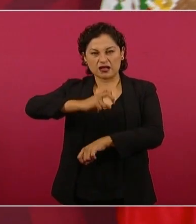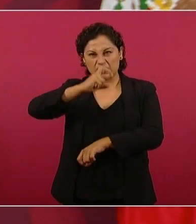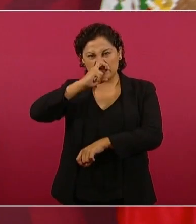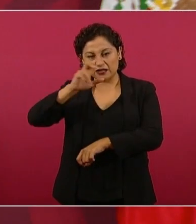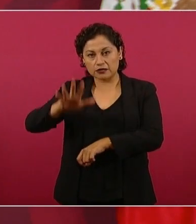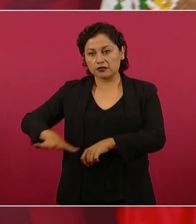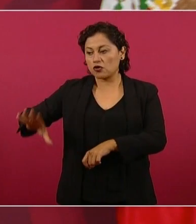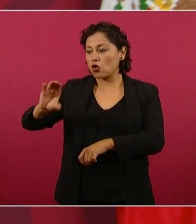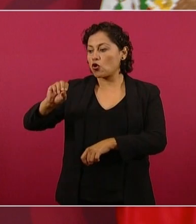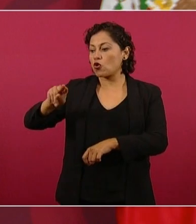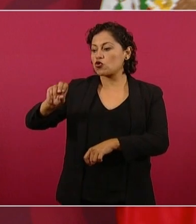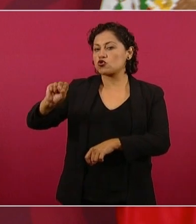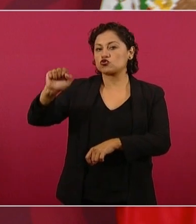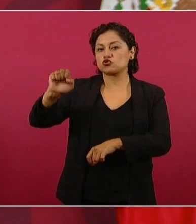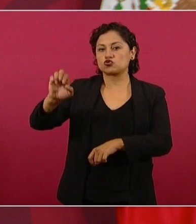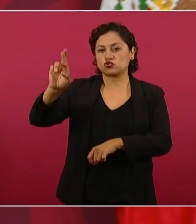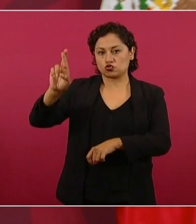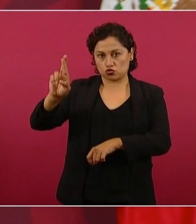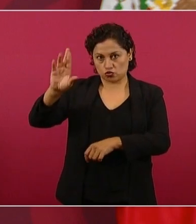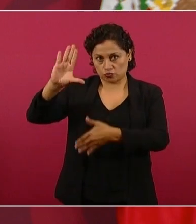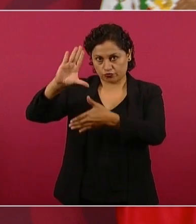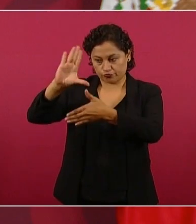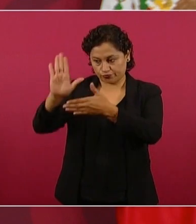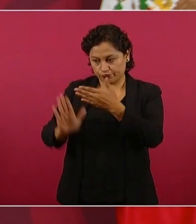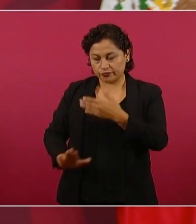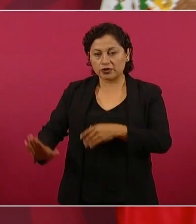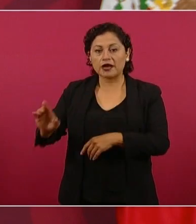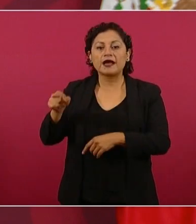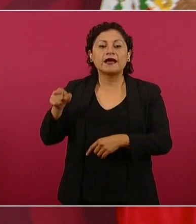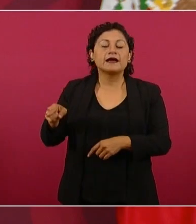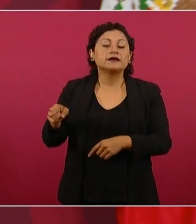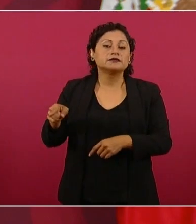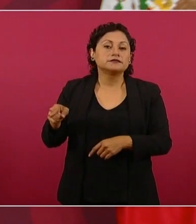¿Sí? Entonces,